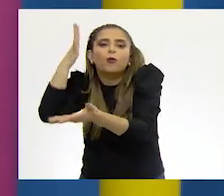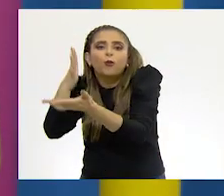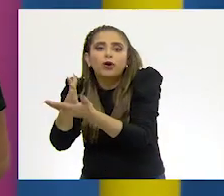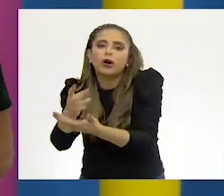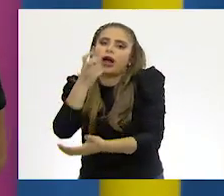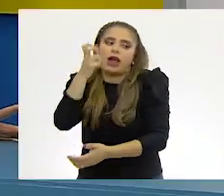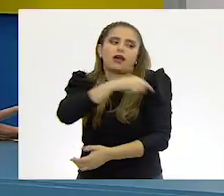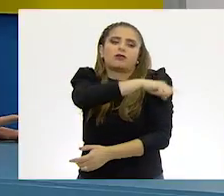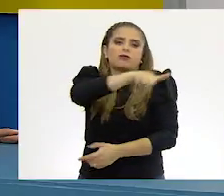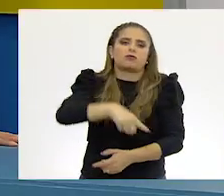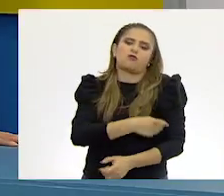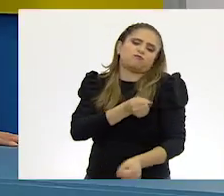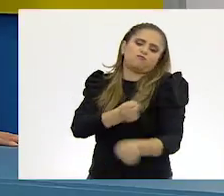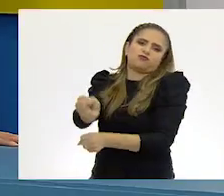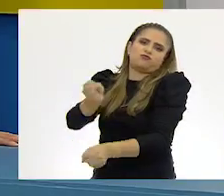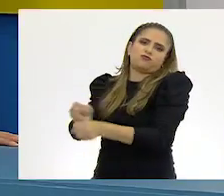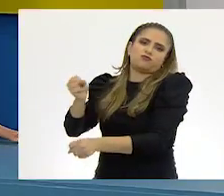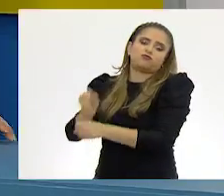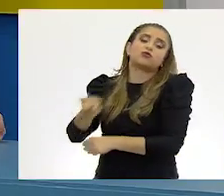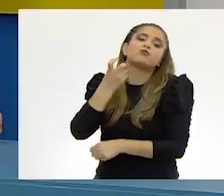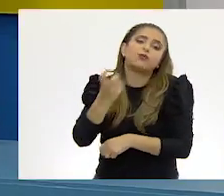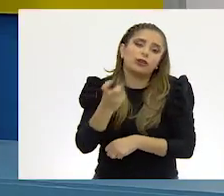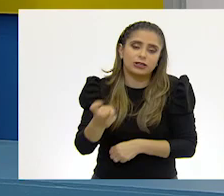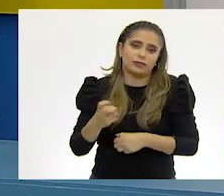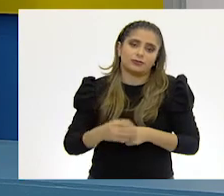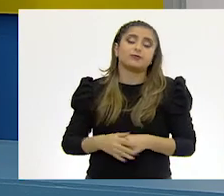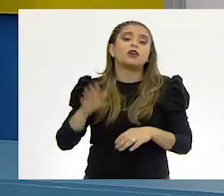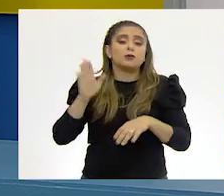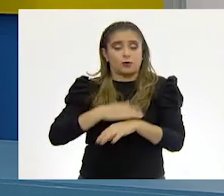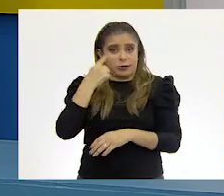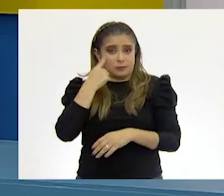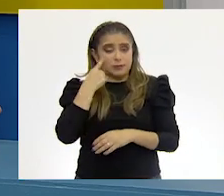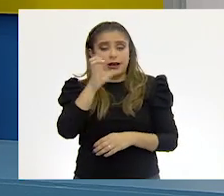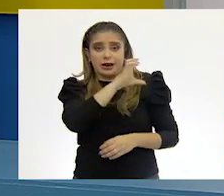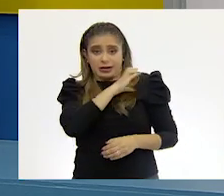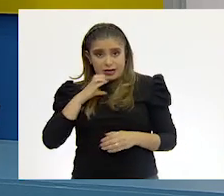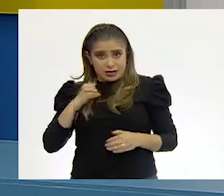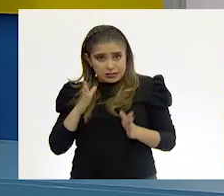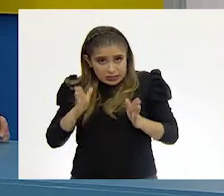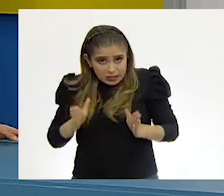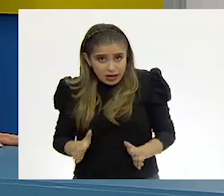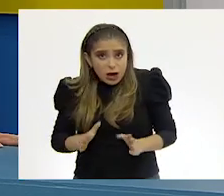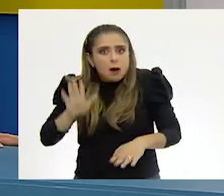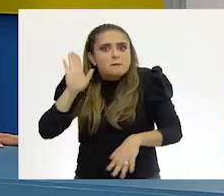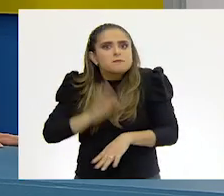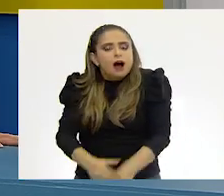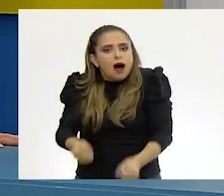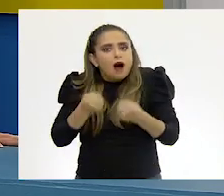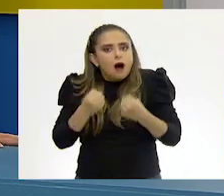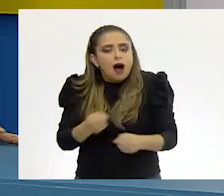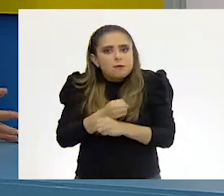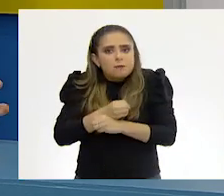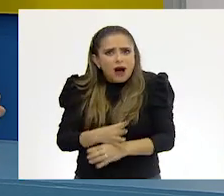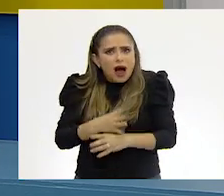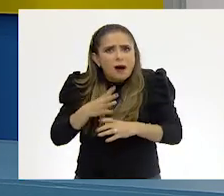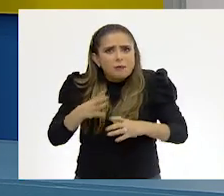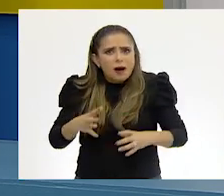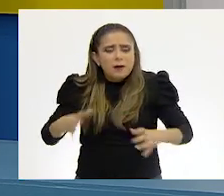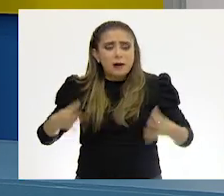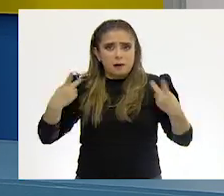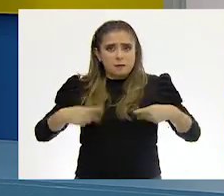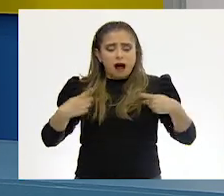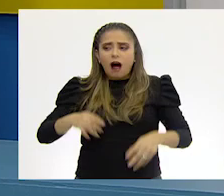así? El cristianismo iba tomando cada vez más y más fuerza y cada vez más